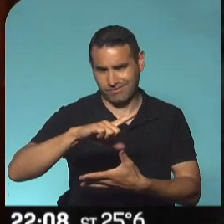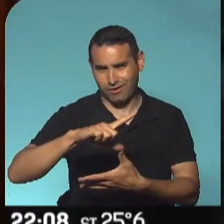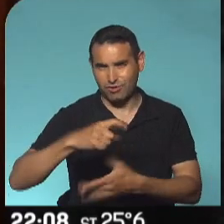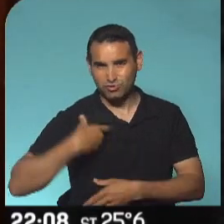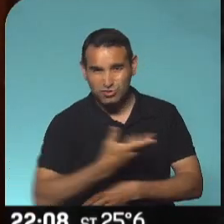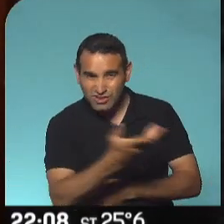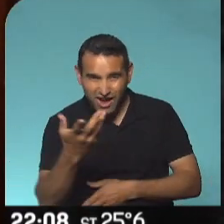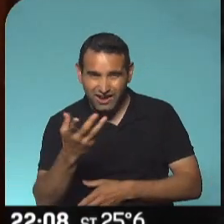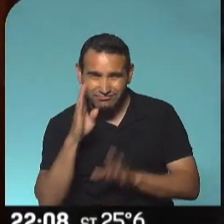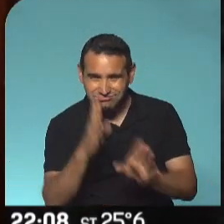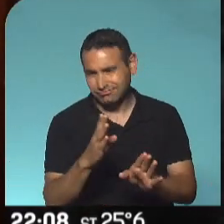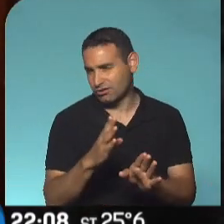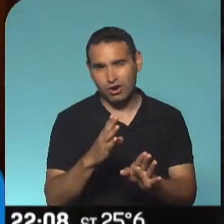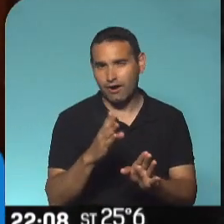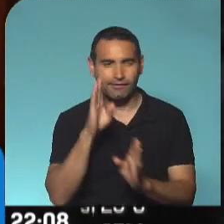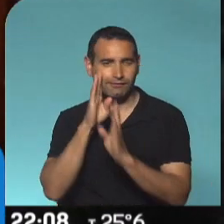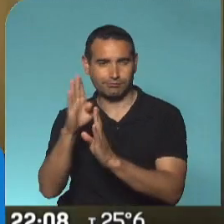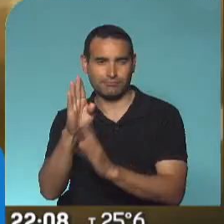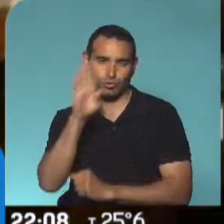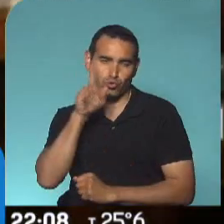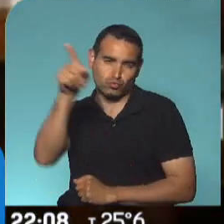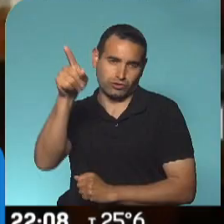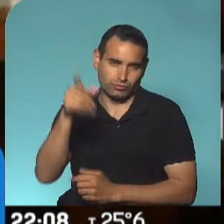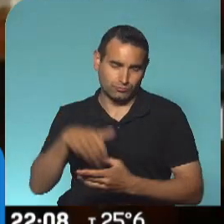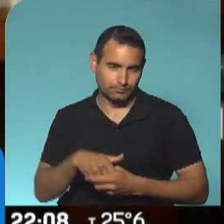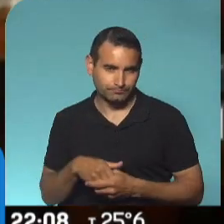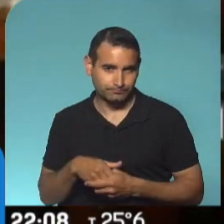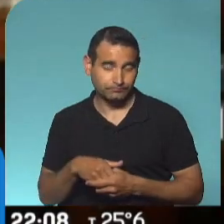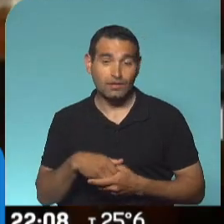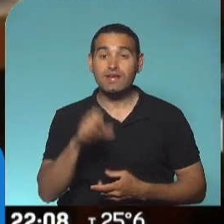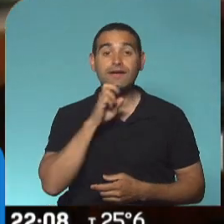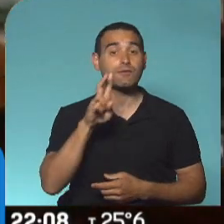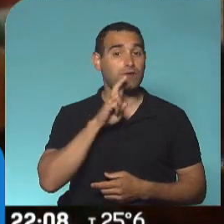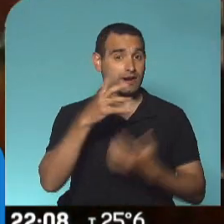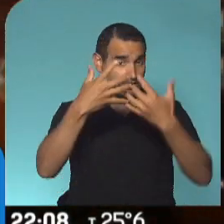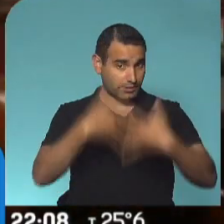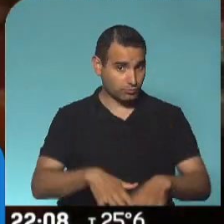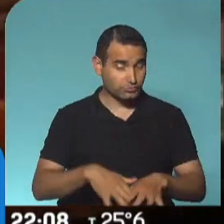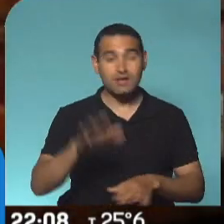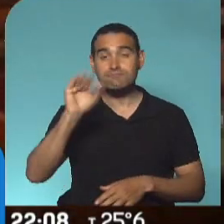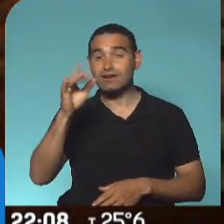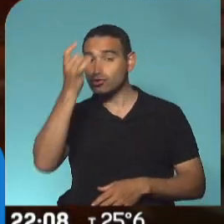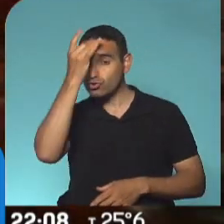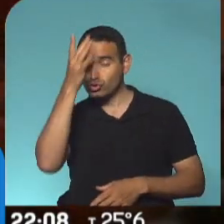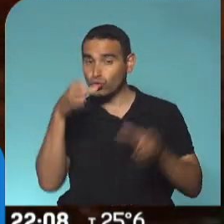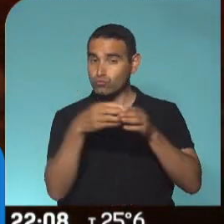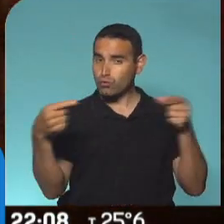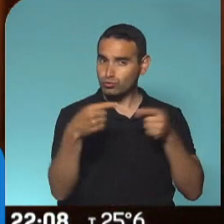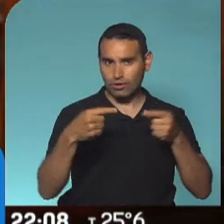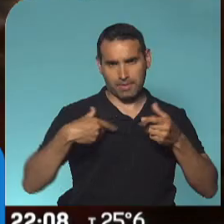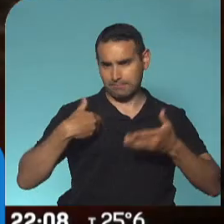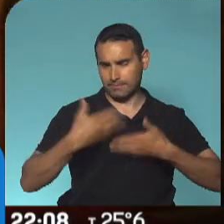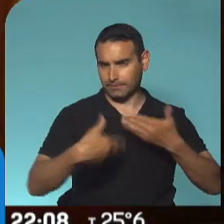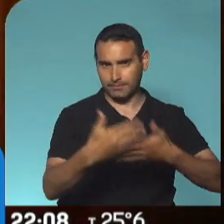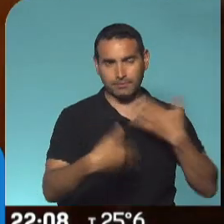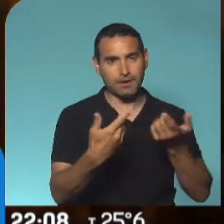sociales, más está al servicio del imperio norteamericano. Tras la salida de Evo Morales, el martes 12, la oposición avanzó rápidamente